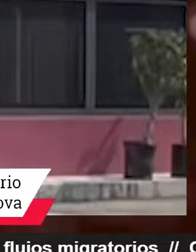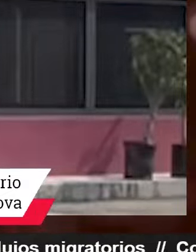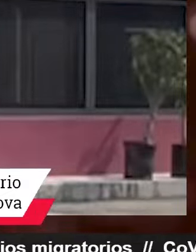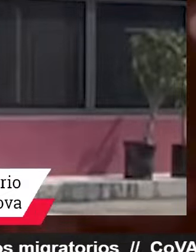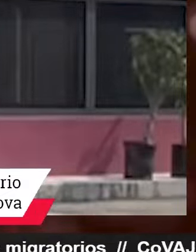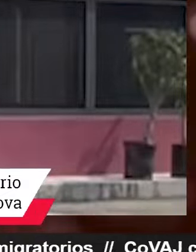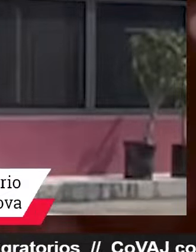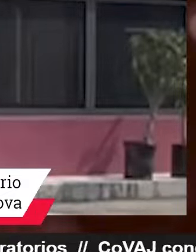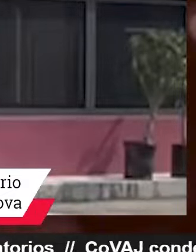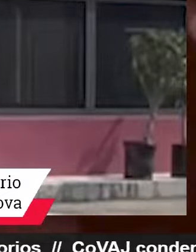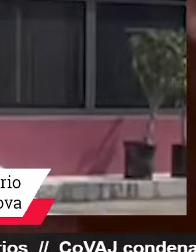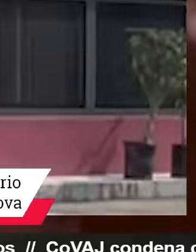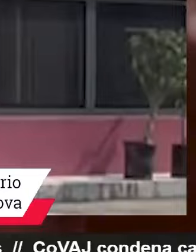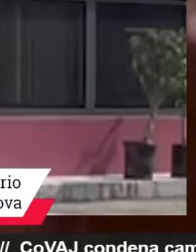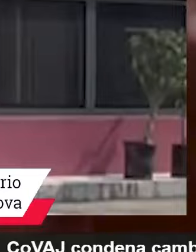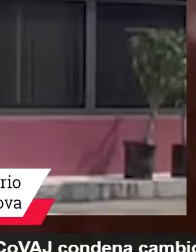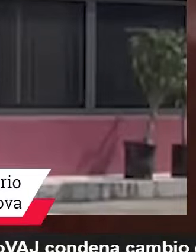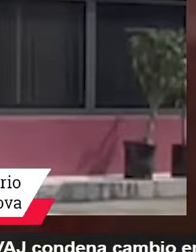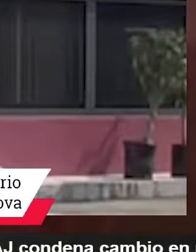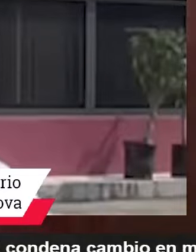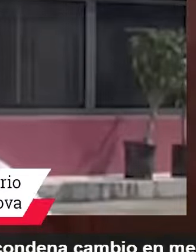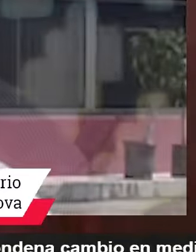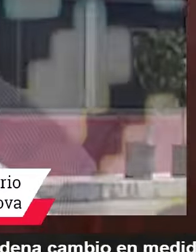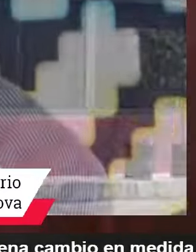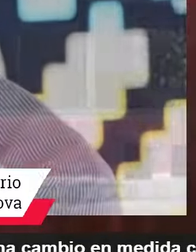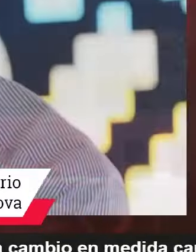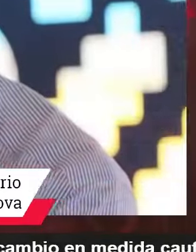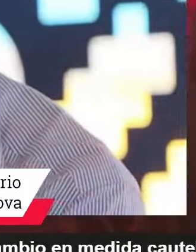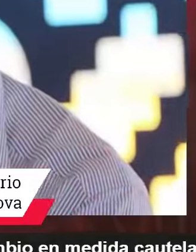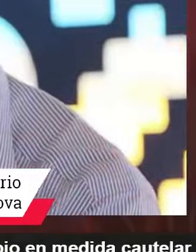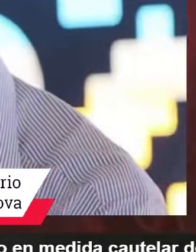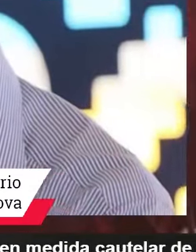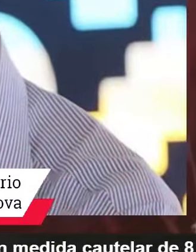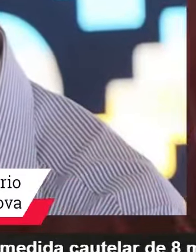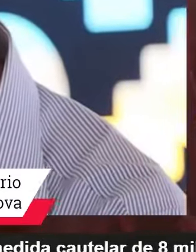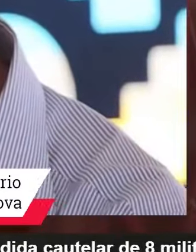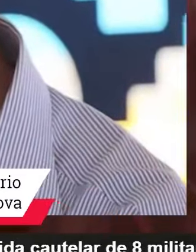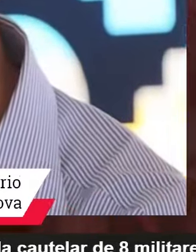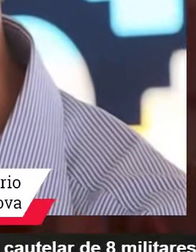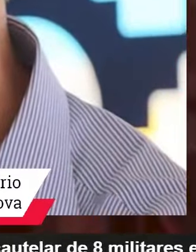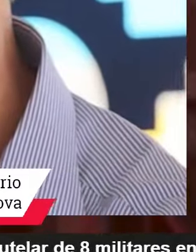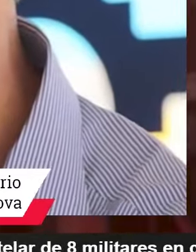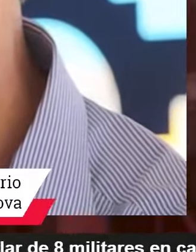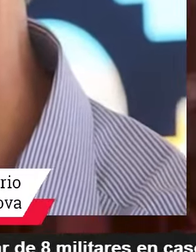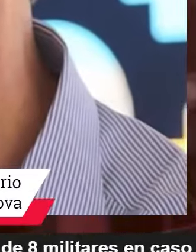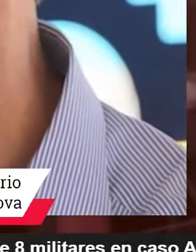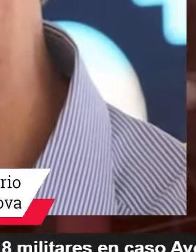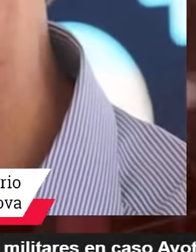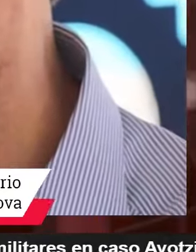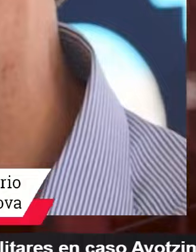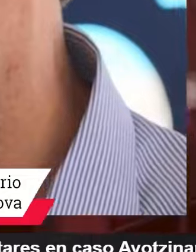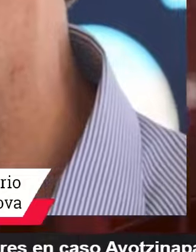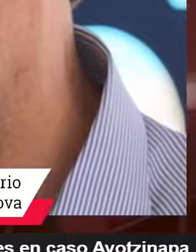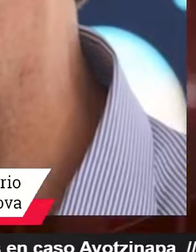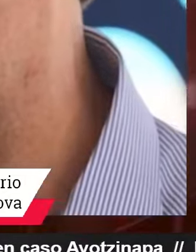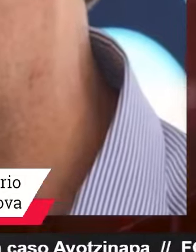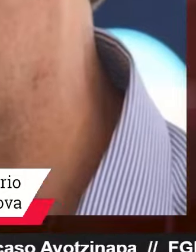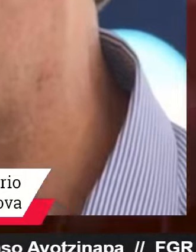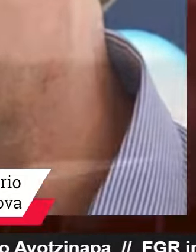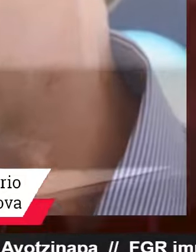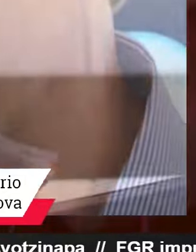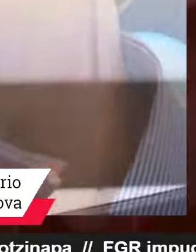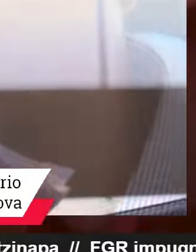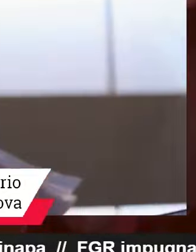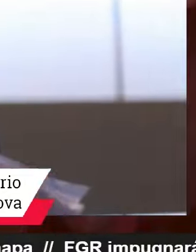presuntamente atribuibles a estas eh asociaciones civiles de hecho ya existe